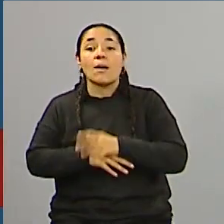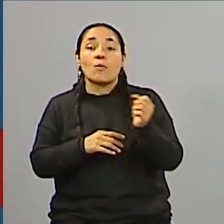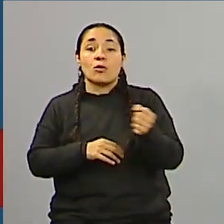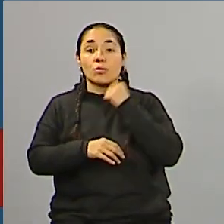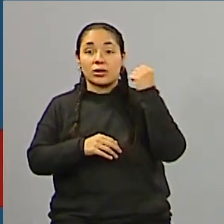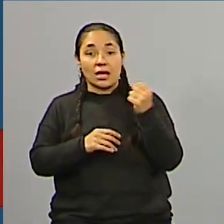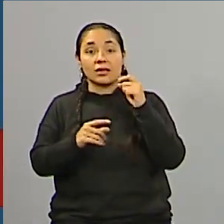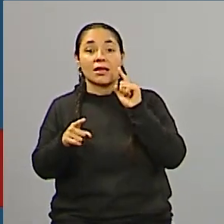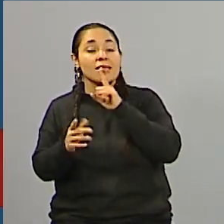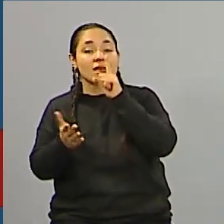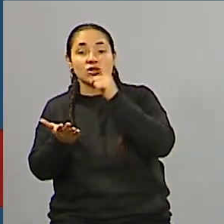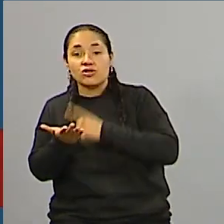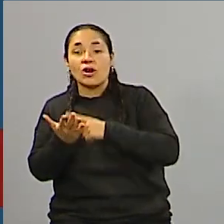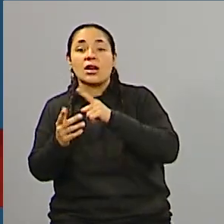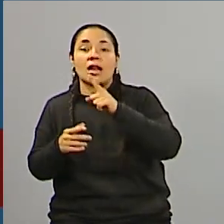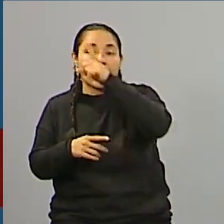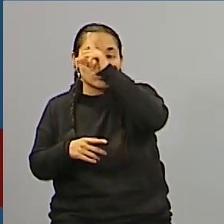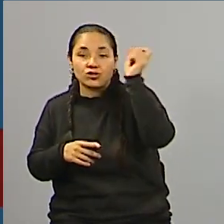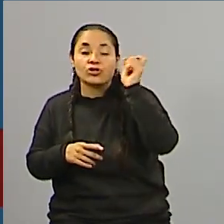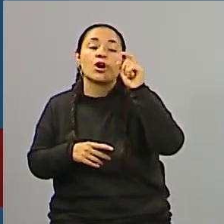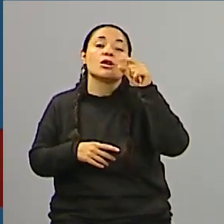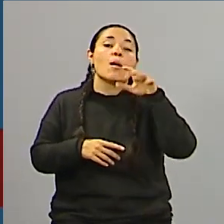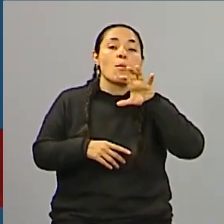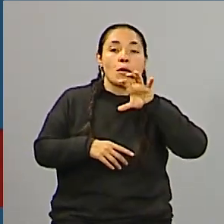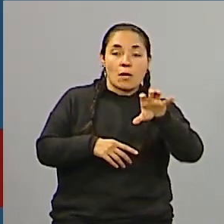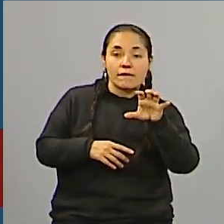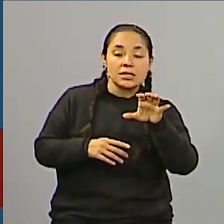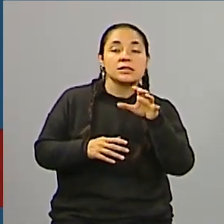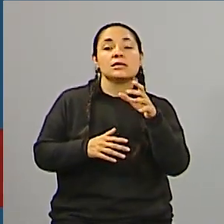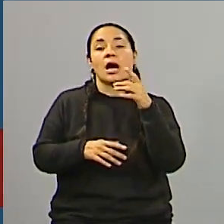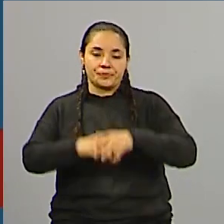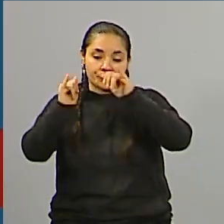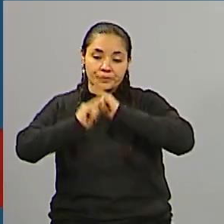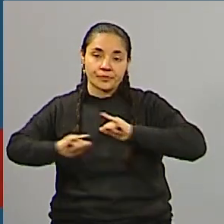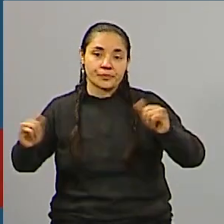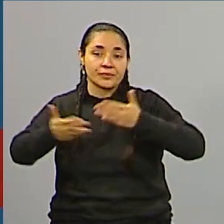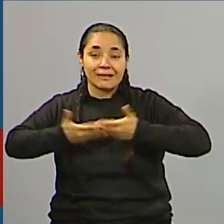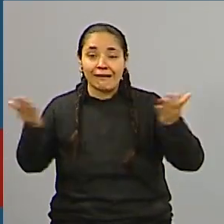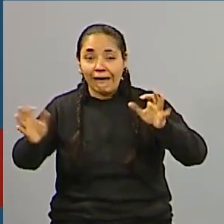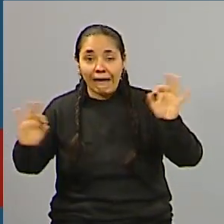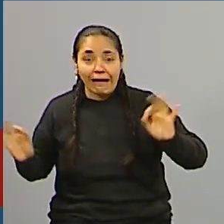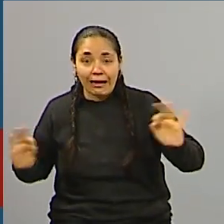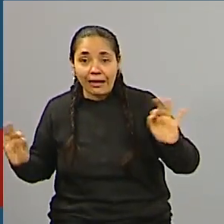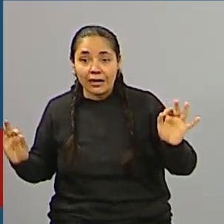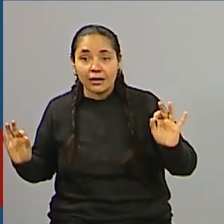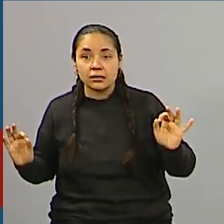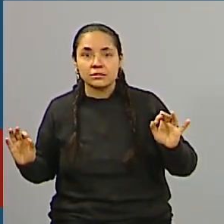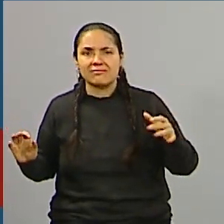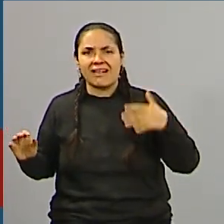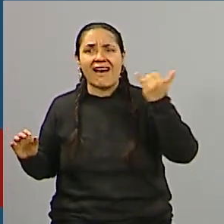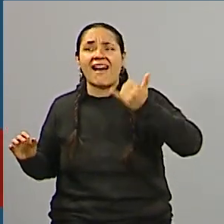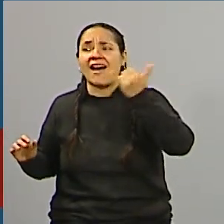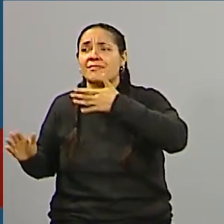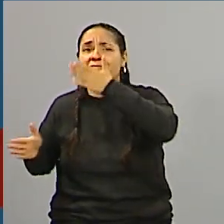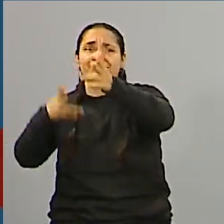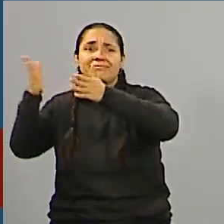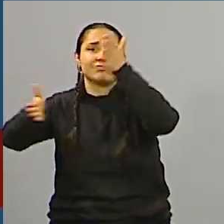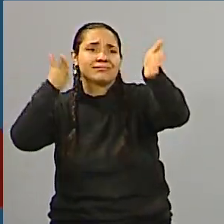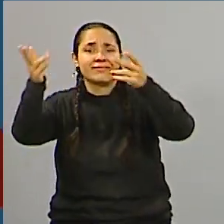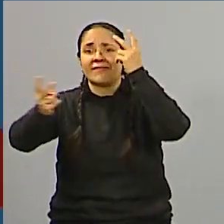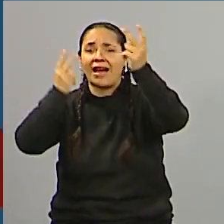llamando por teléfono. Las he visto, la mayoría sí, son de la cárcel. También con cuestiones de fotos, que se hacen mandar